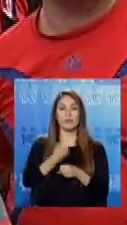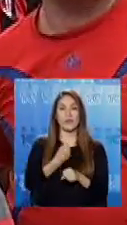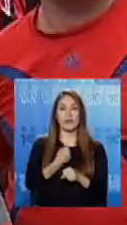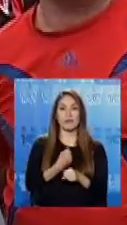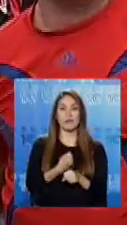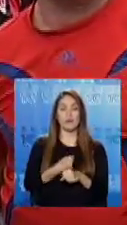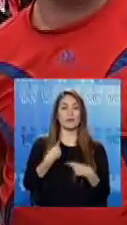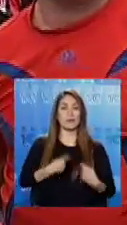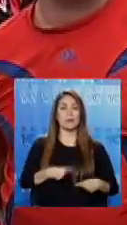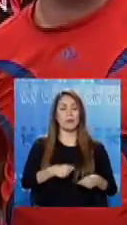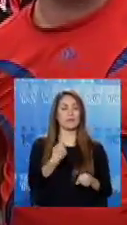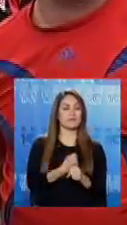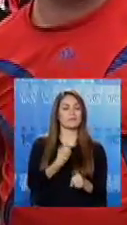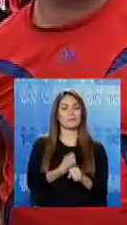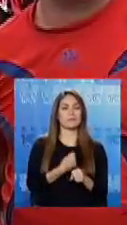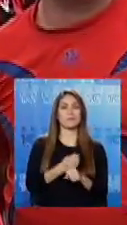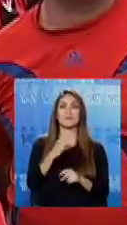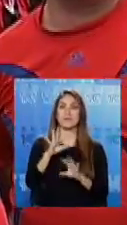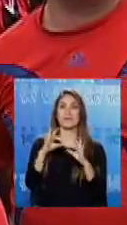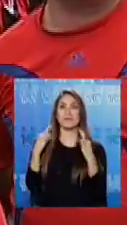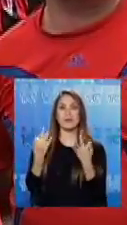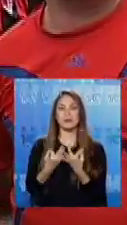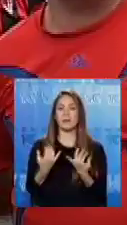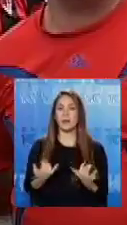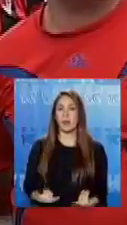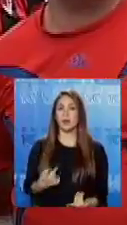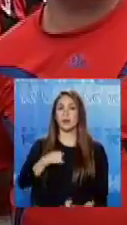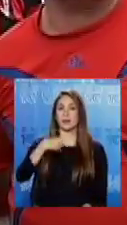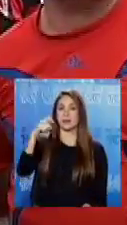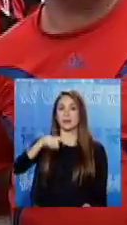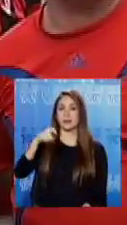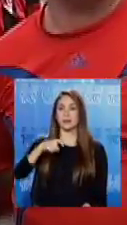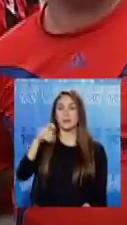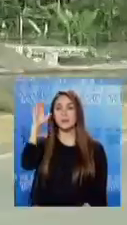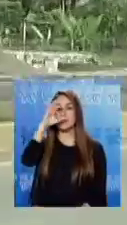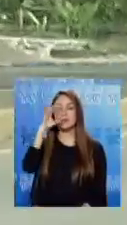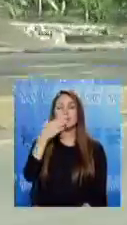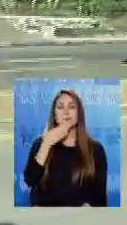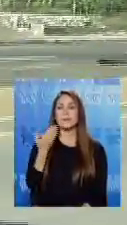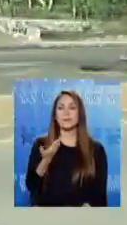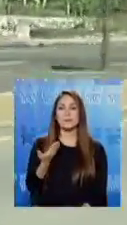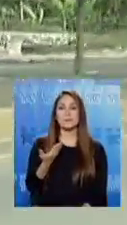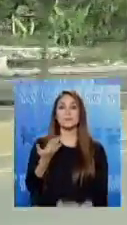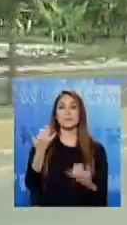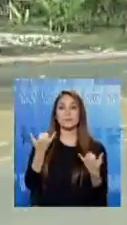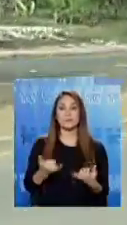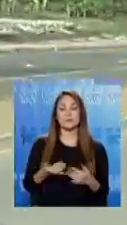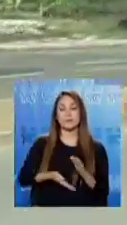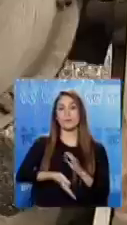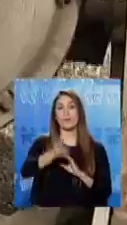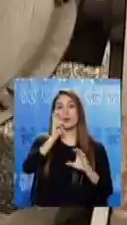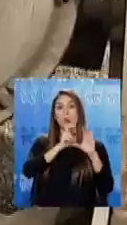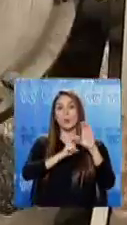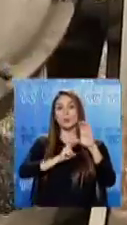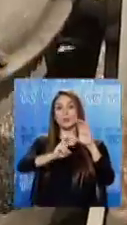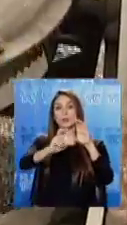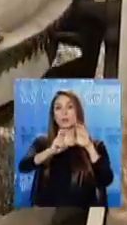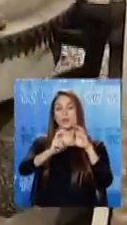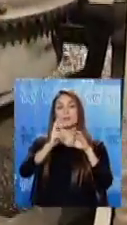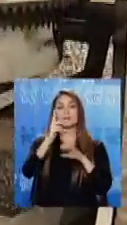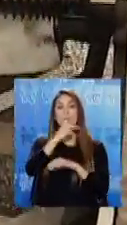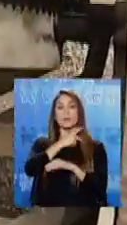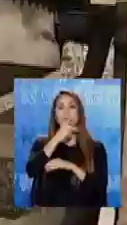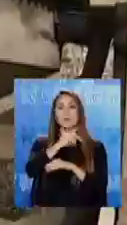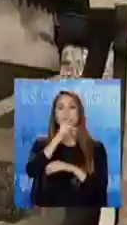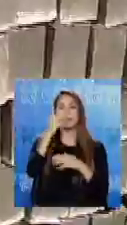sustento diario de cada de sus familias. Entonces la necesidad de buscar un espacio. En la vía Cruzita Puerto Viejo, las fábricas de